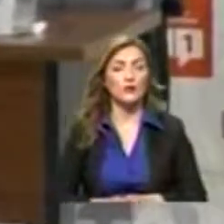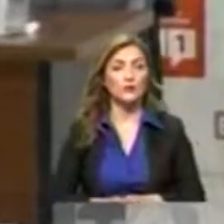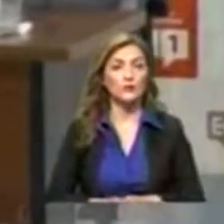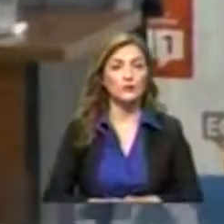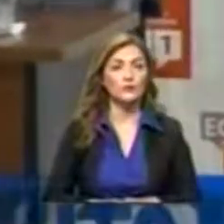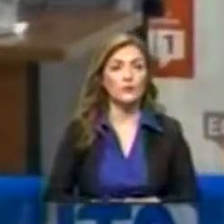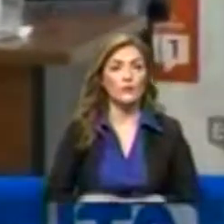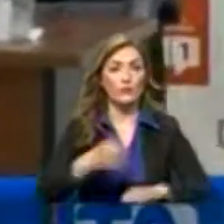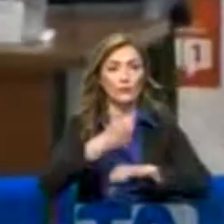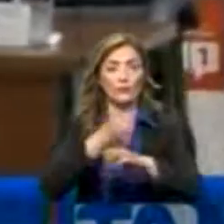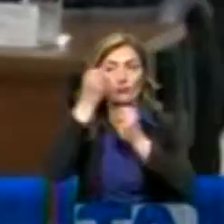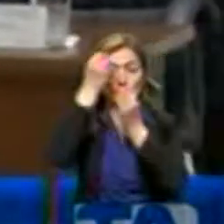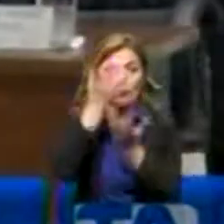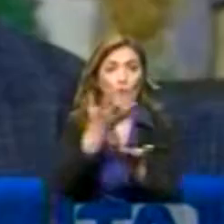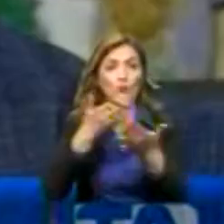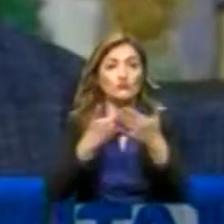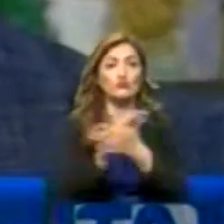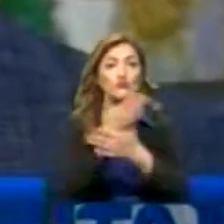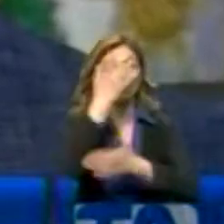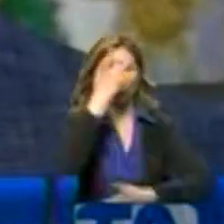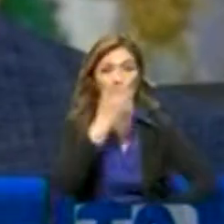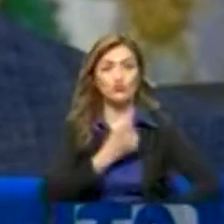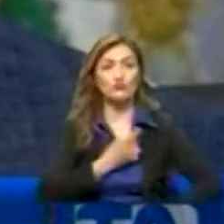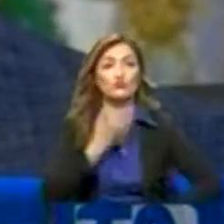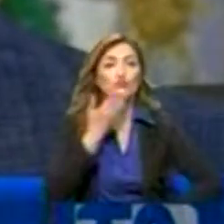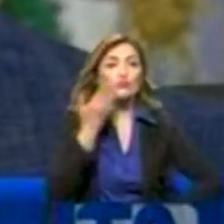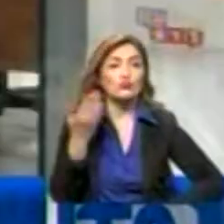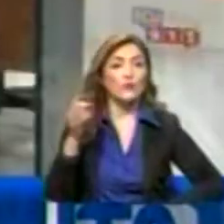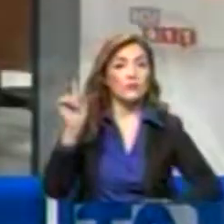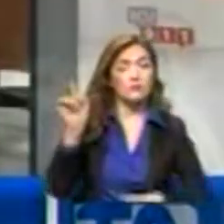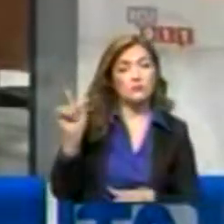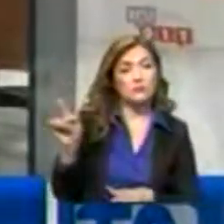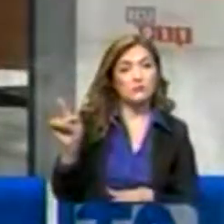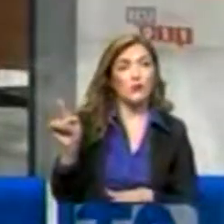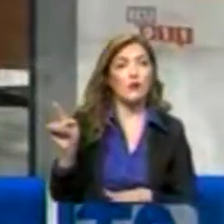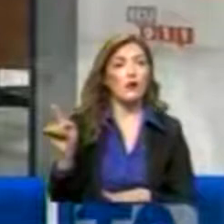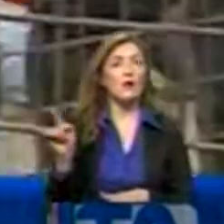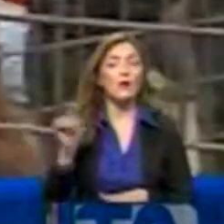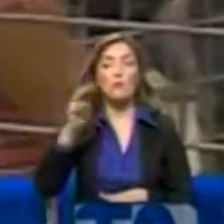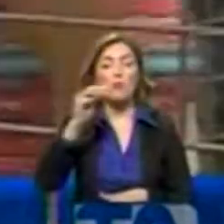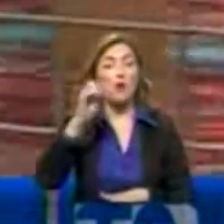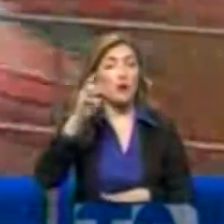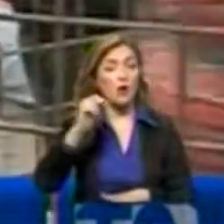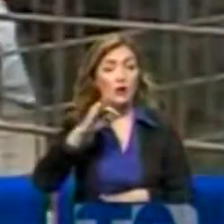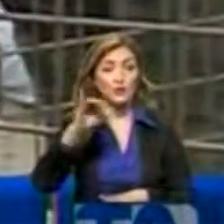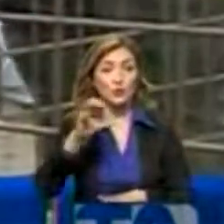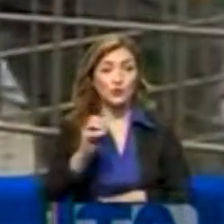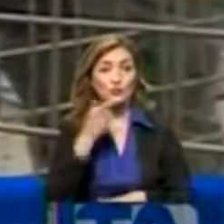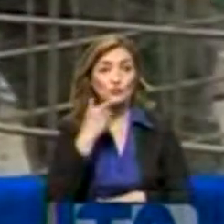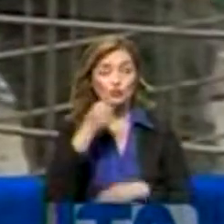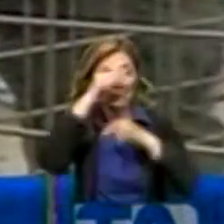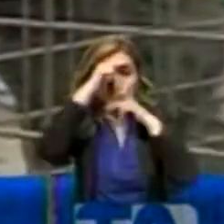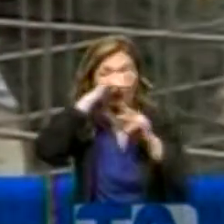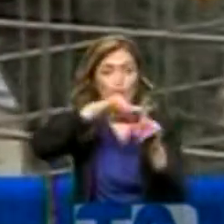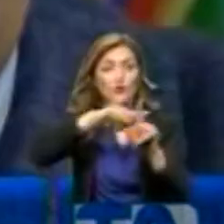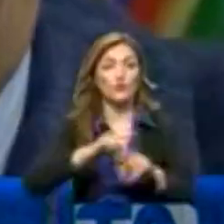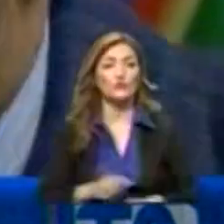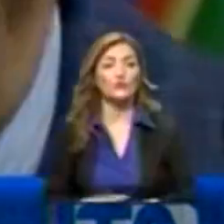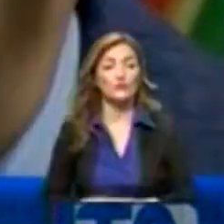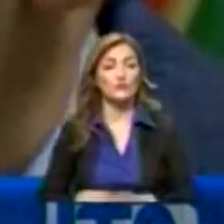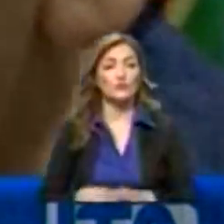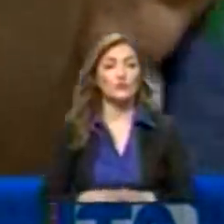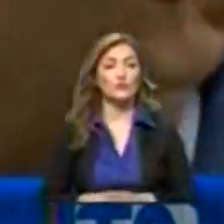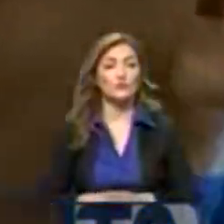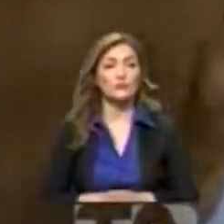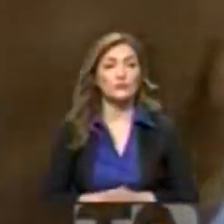Las autoridades informaron nuevas medidas, partiendo de lo que el director del SNAI, Edmundo Moncayo, asegura es una noticia positiva. Que tras